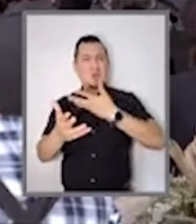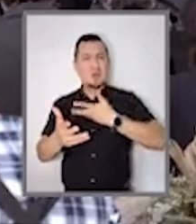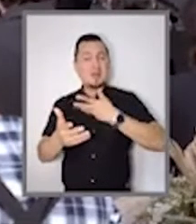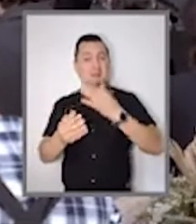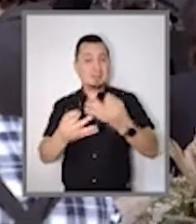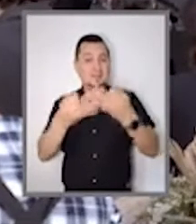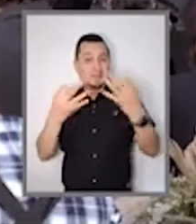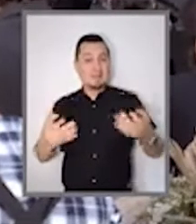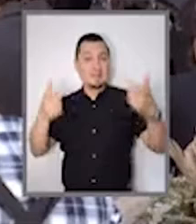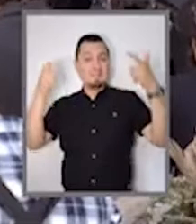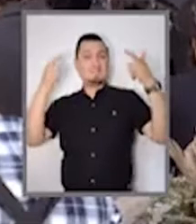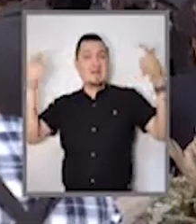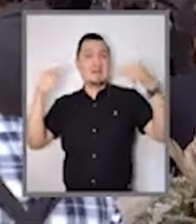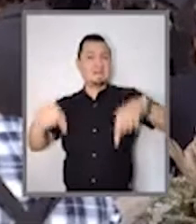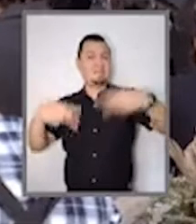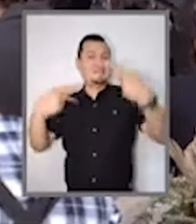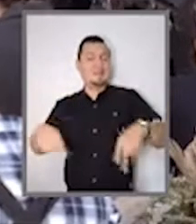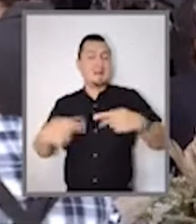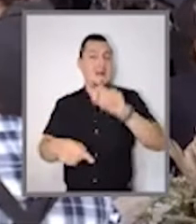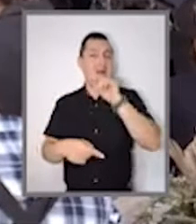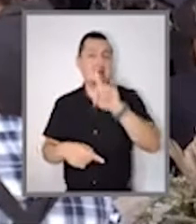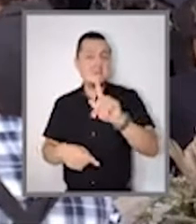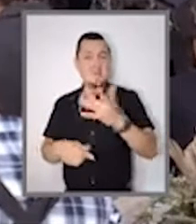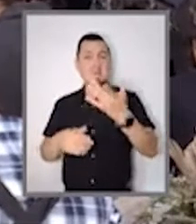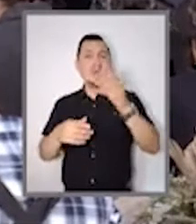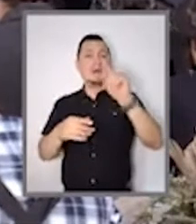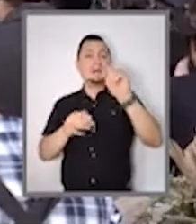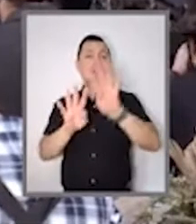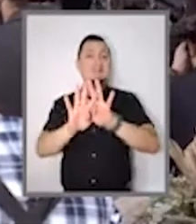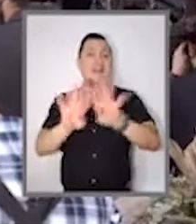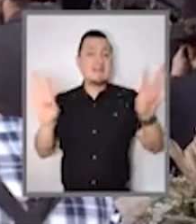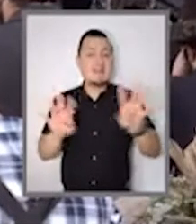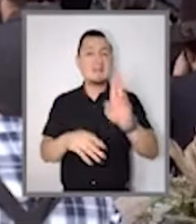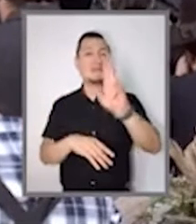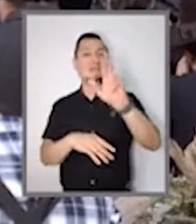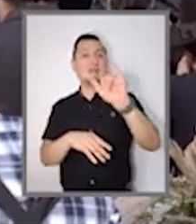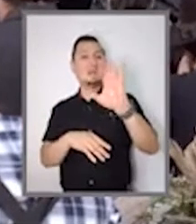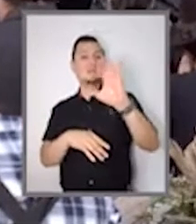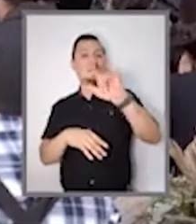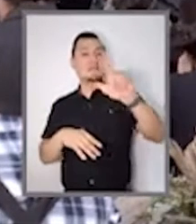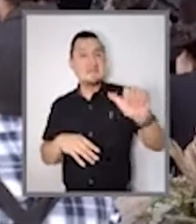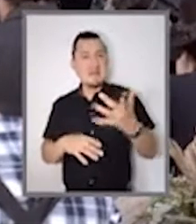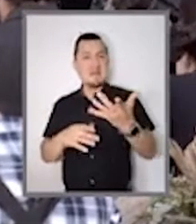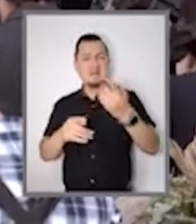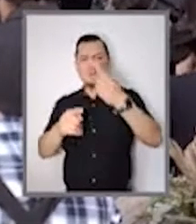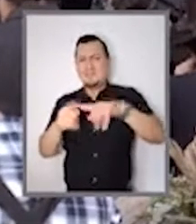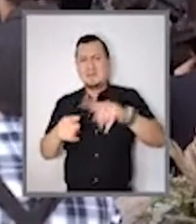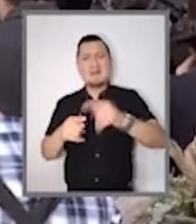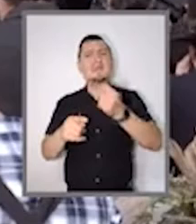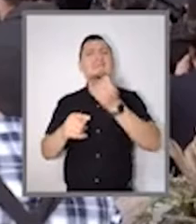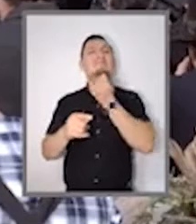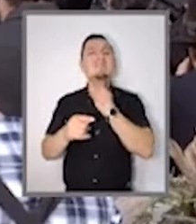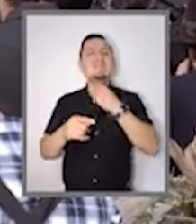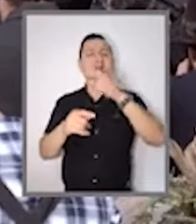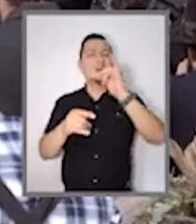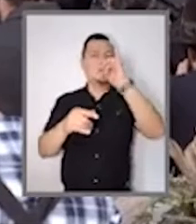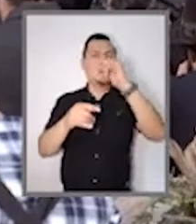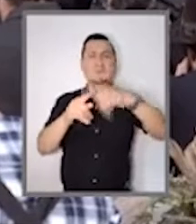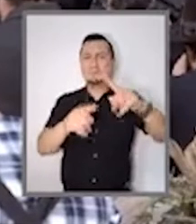Un sector artesanal en ascenso, grandes eventos para difusión de la ciencia y la tecnología, y junto con la FIL y el Festival de